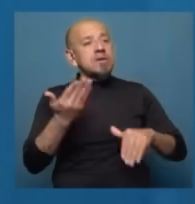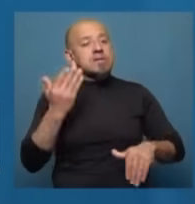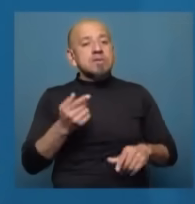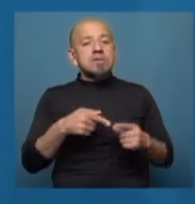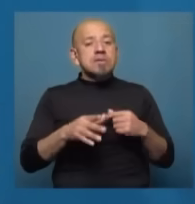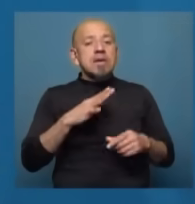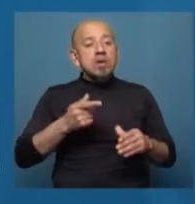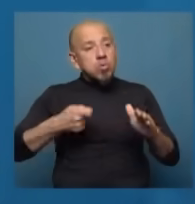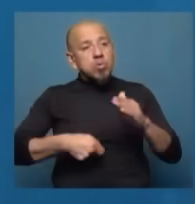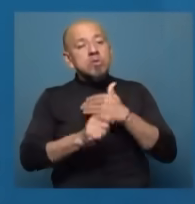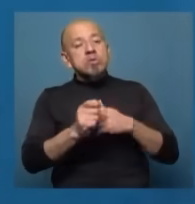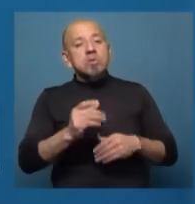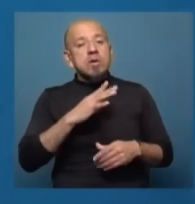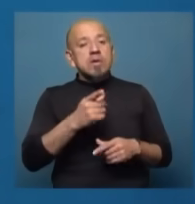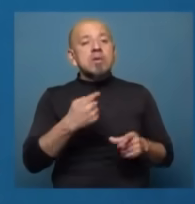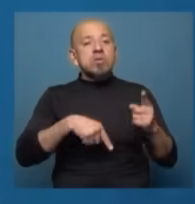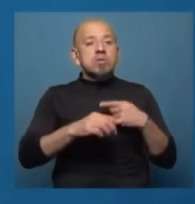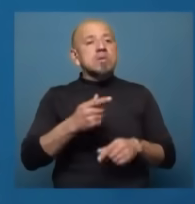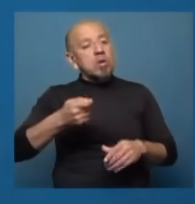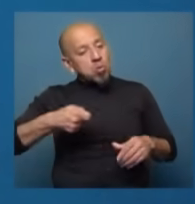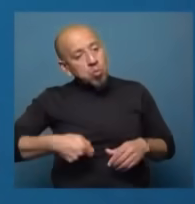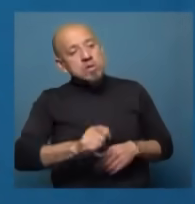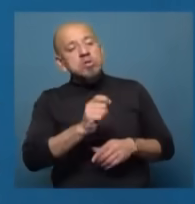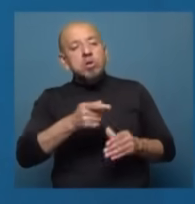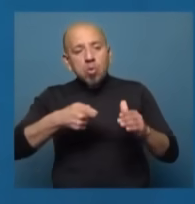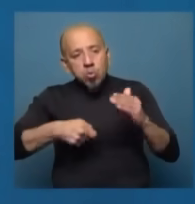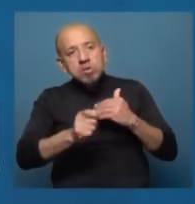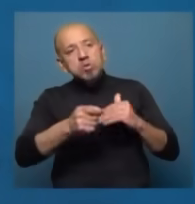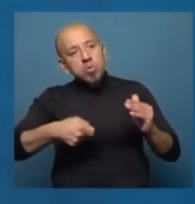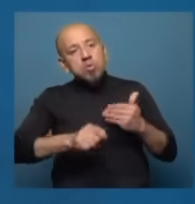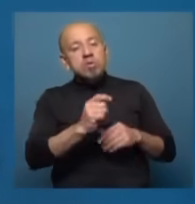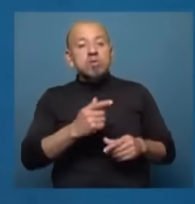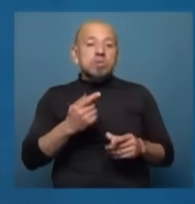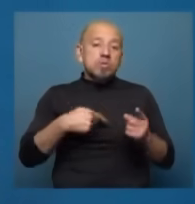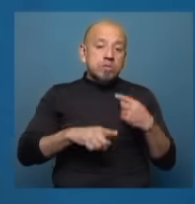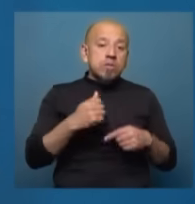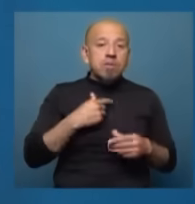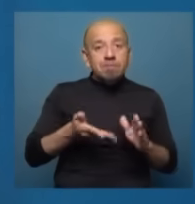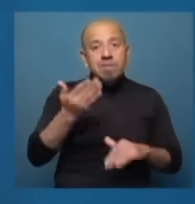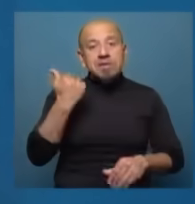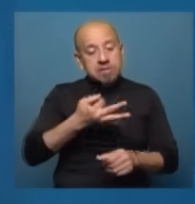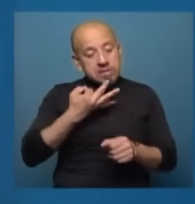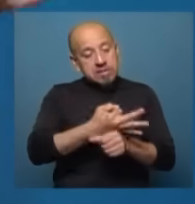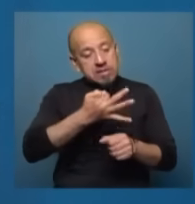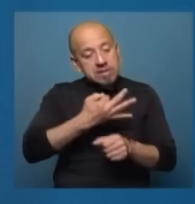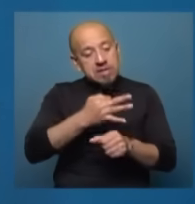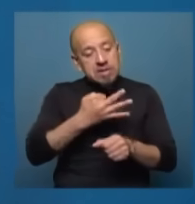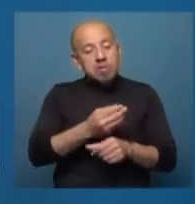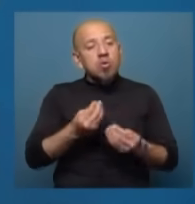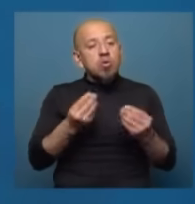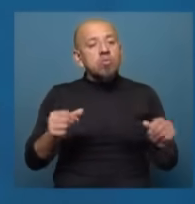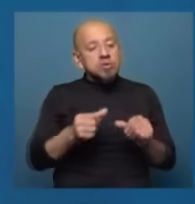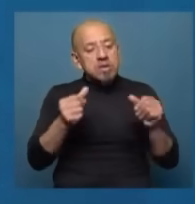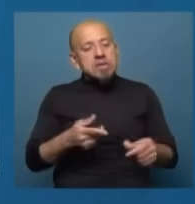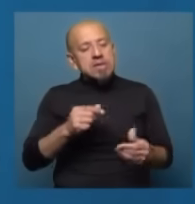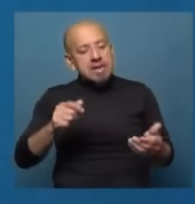llegan a juicio y es la litigación en realidad lo que nosotros más más enseñamos enseñamos el procedimiento enseñamos a